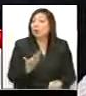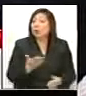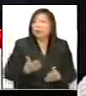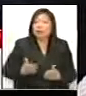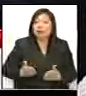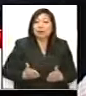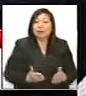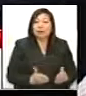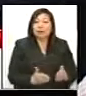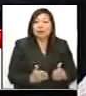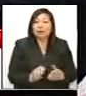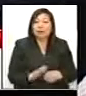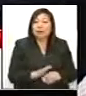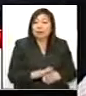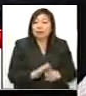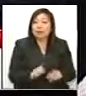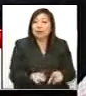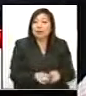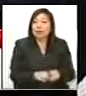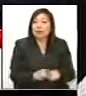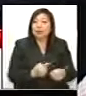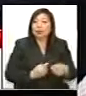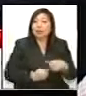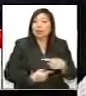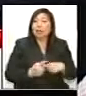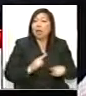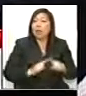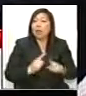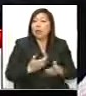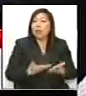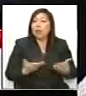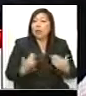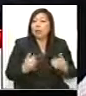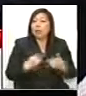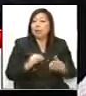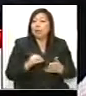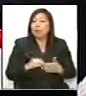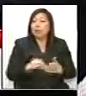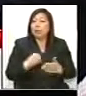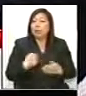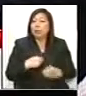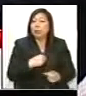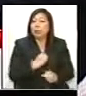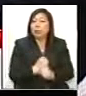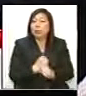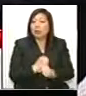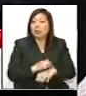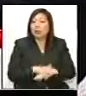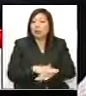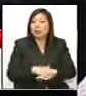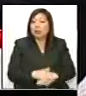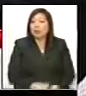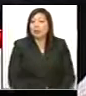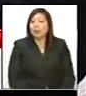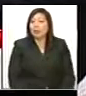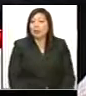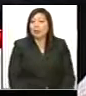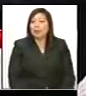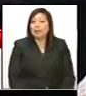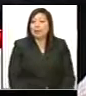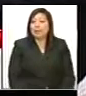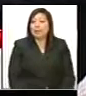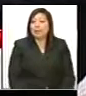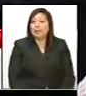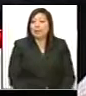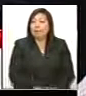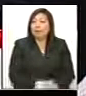de la política sanitaria, sino también retomar algunos de los aspectos que debilitan mucho nuestro trabajo, como es la gestión sanitaria, ¿no? La